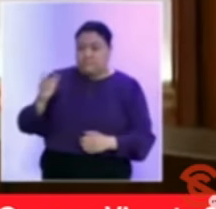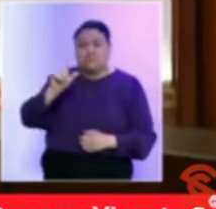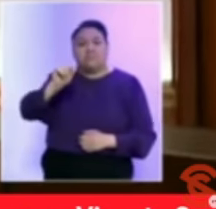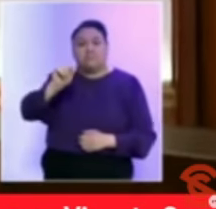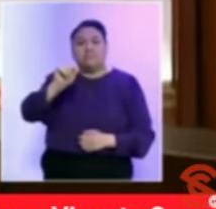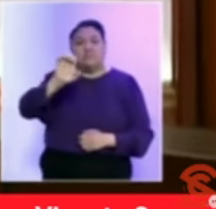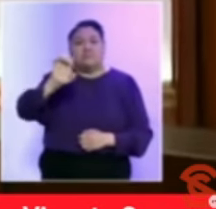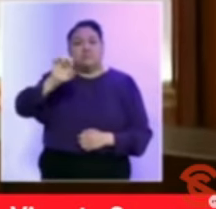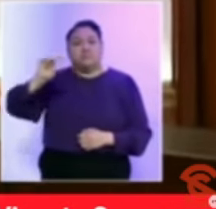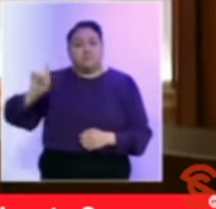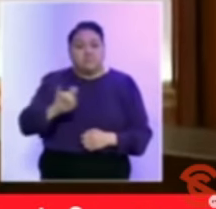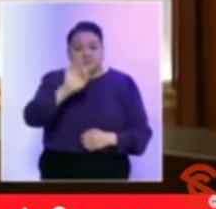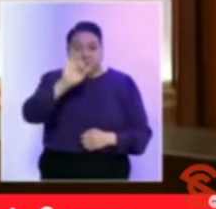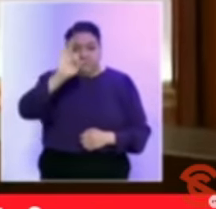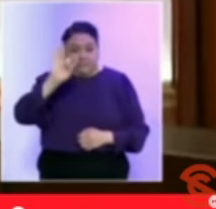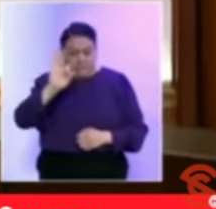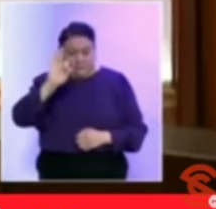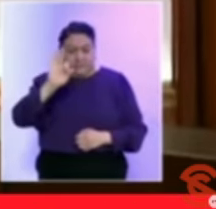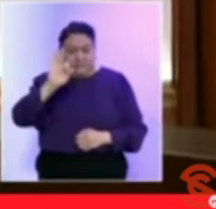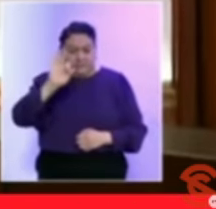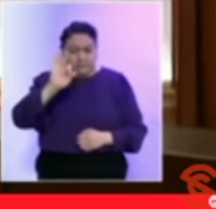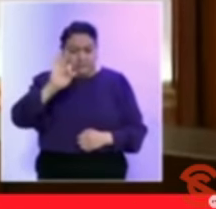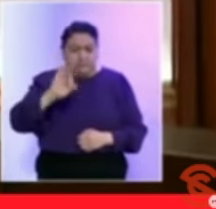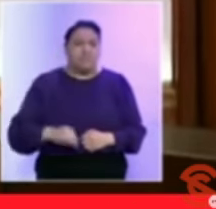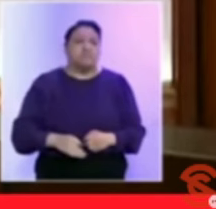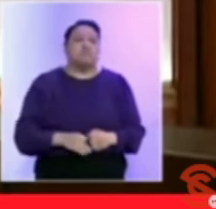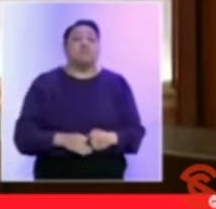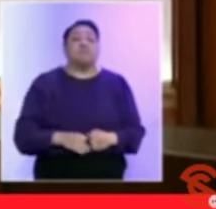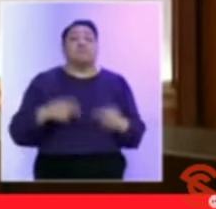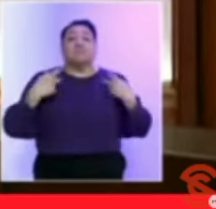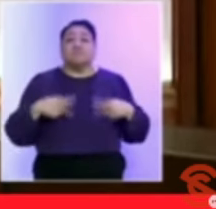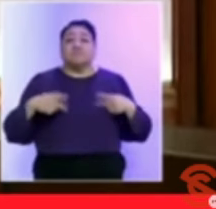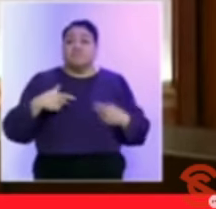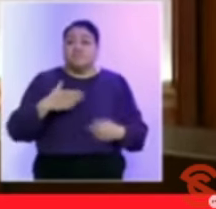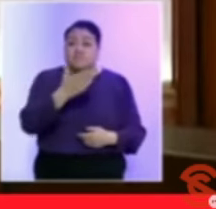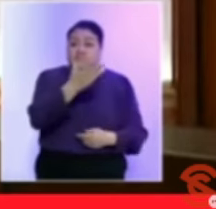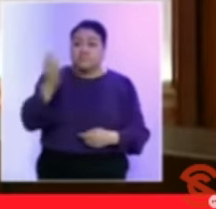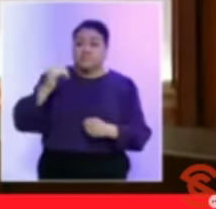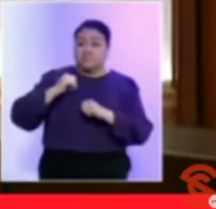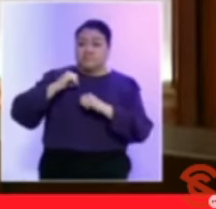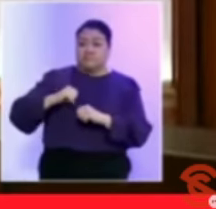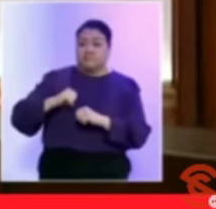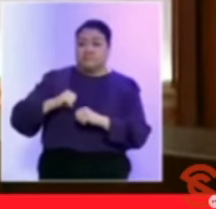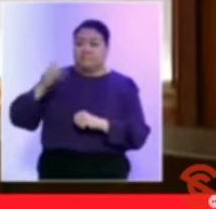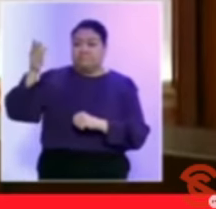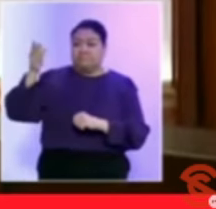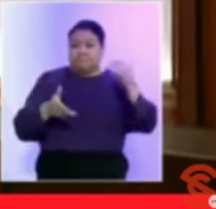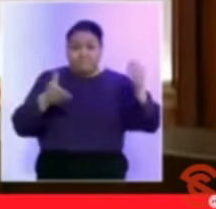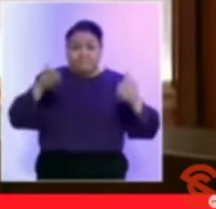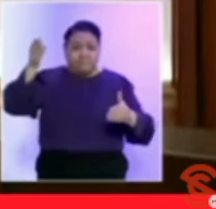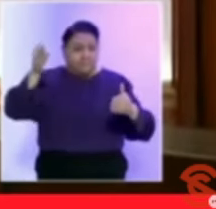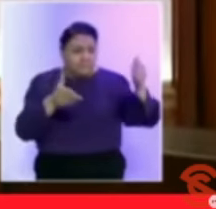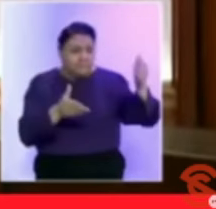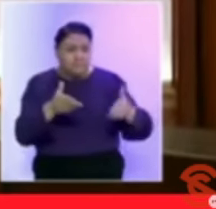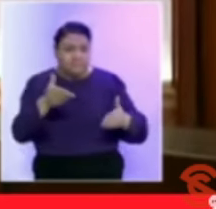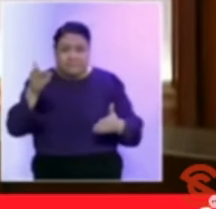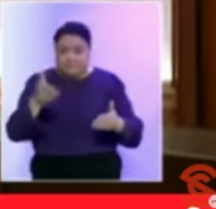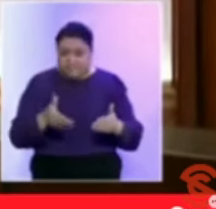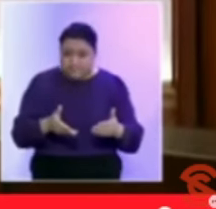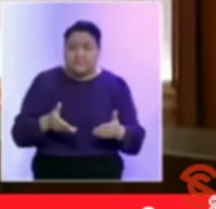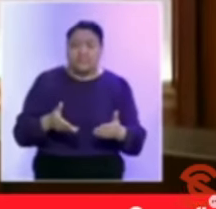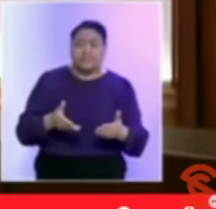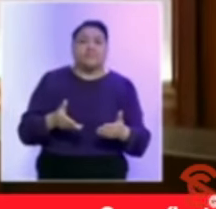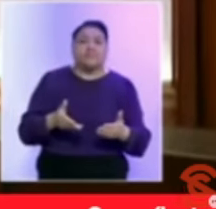del poder judicial de la federación distinguidas autoridades que hoy nos honran con su presencia